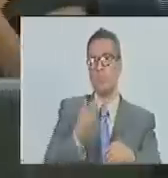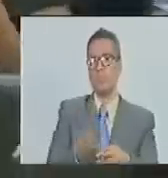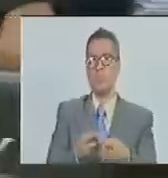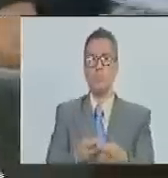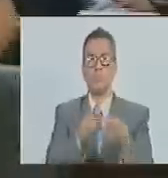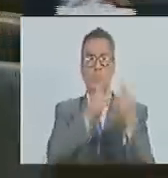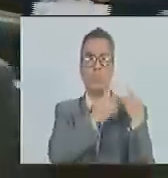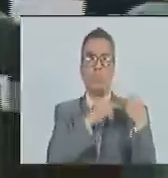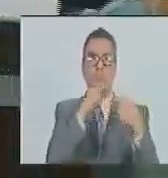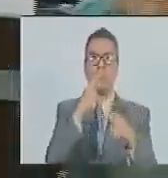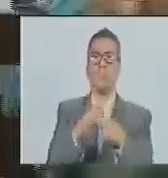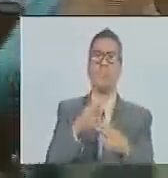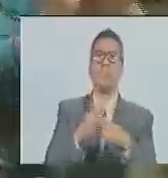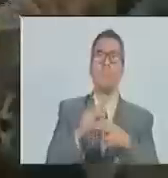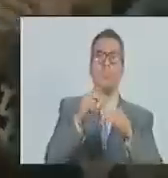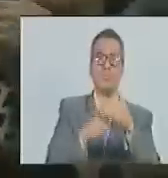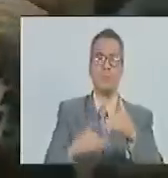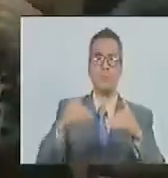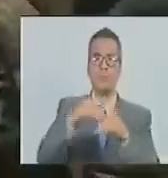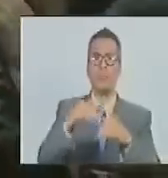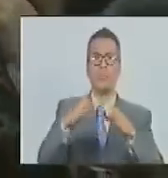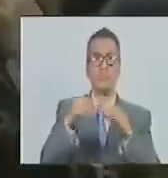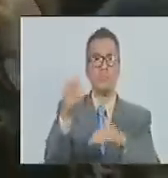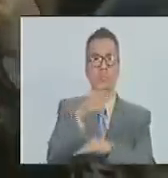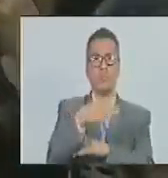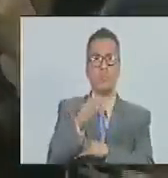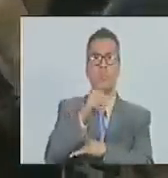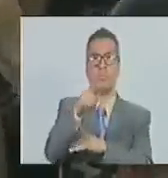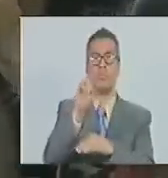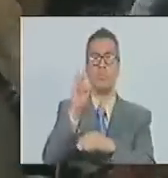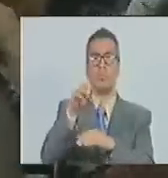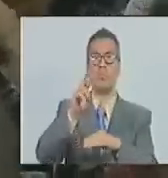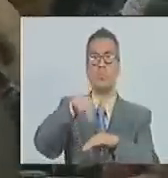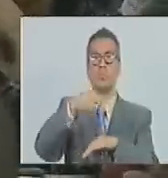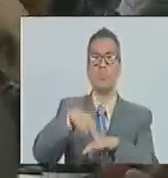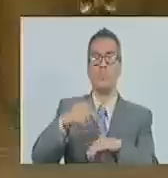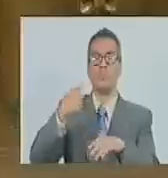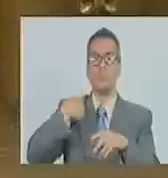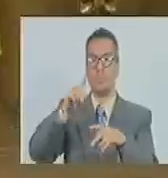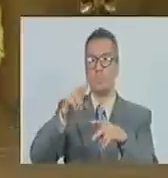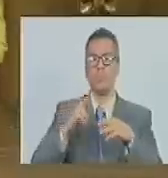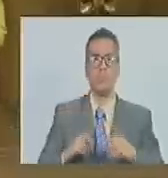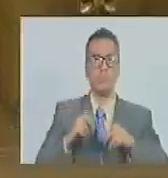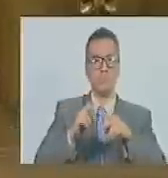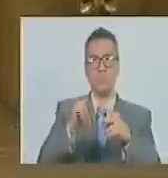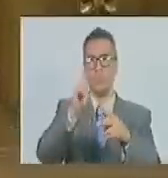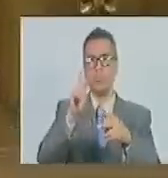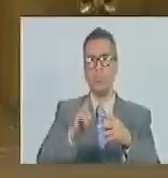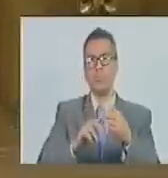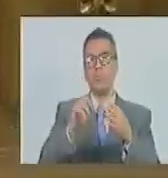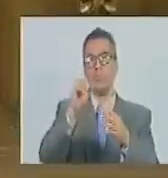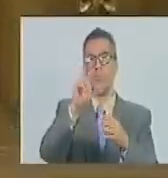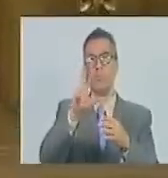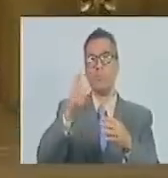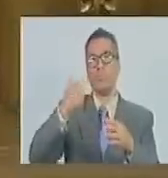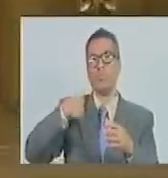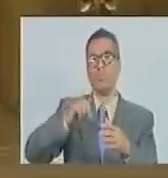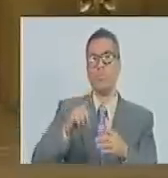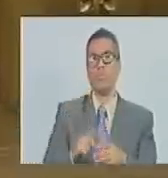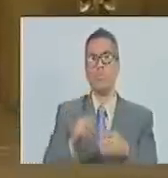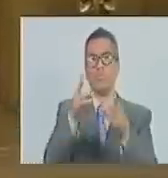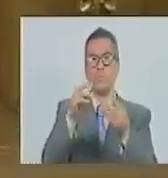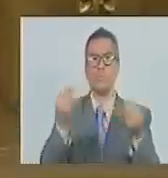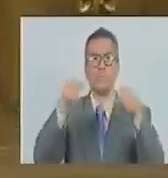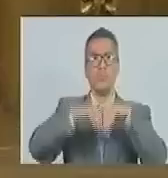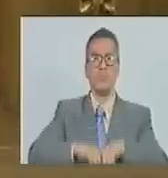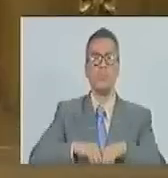asumir los riesgos y ha levantado esa bandera. Y esta asamblea, que es la segunda vez o tercera que tenemos un